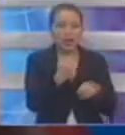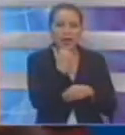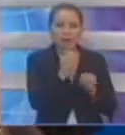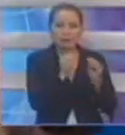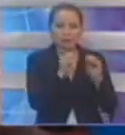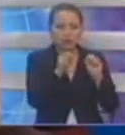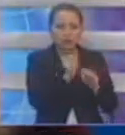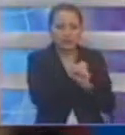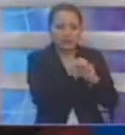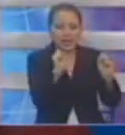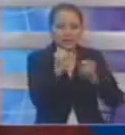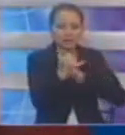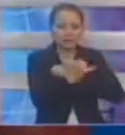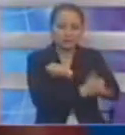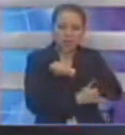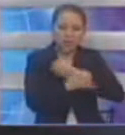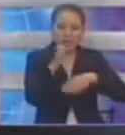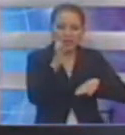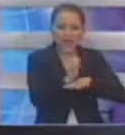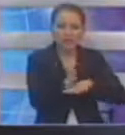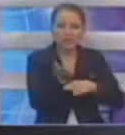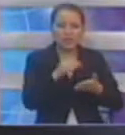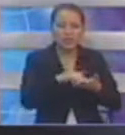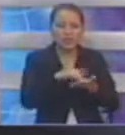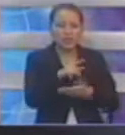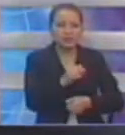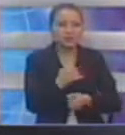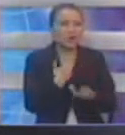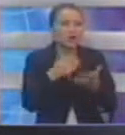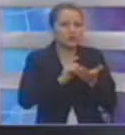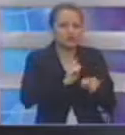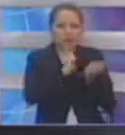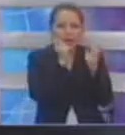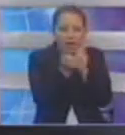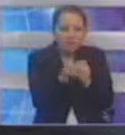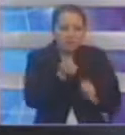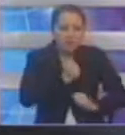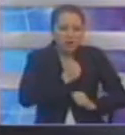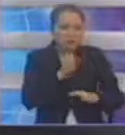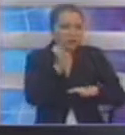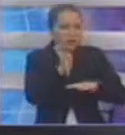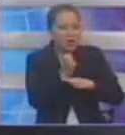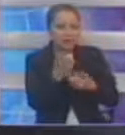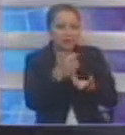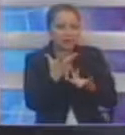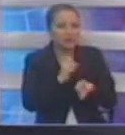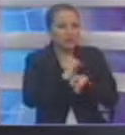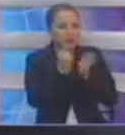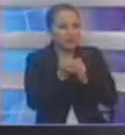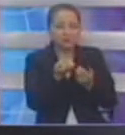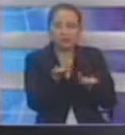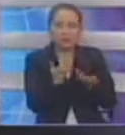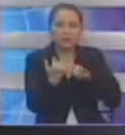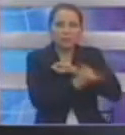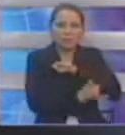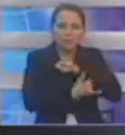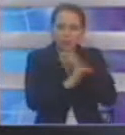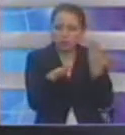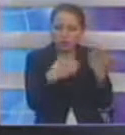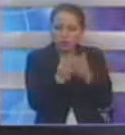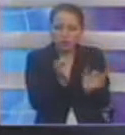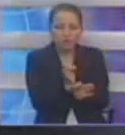para salvar el país, que quiere refundar su país, que quiere reformularlo, pero que funciona como todos